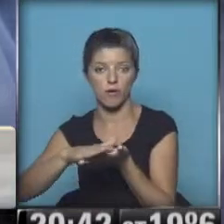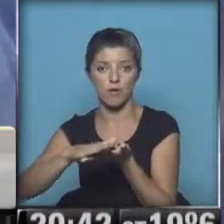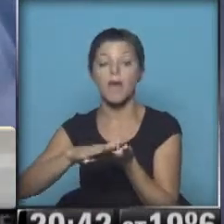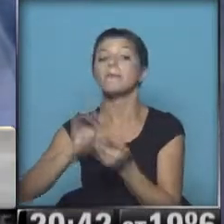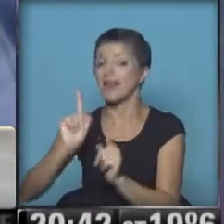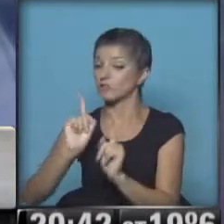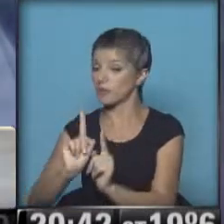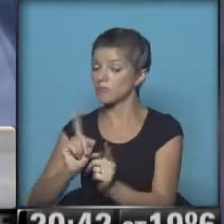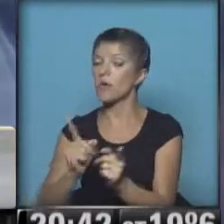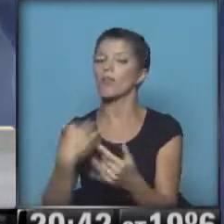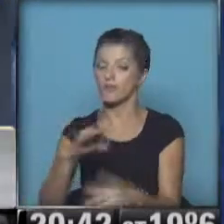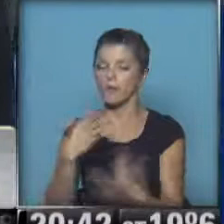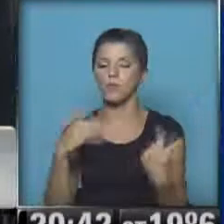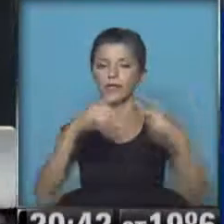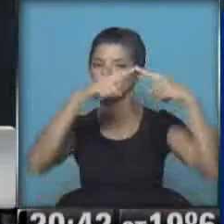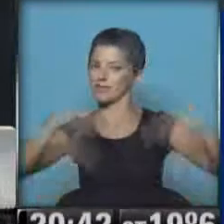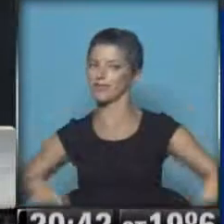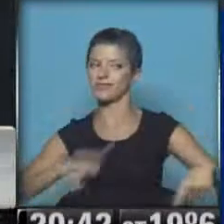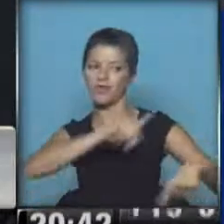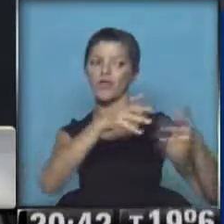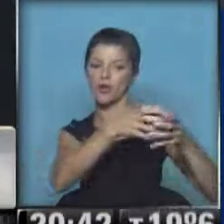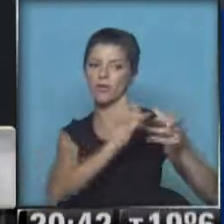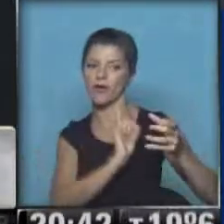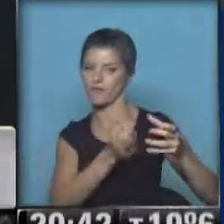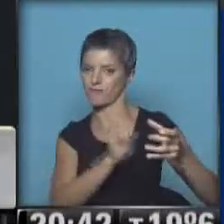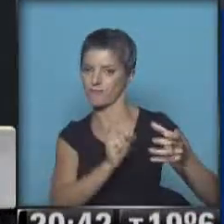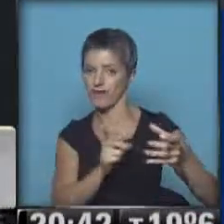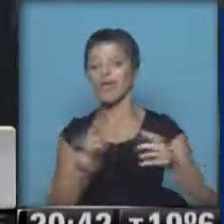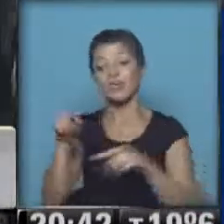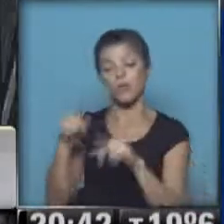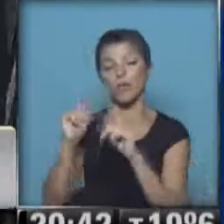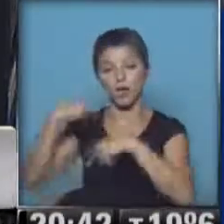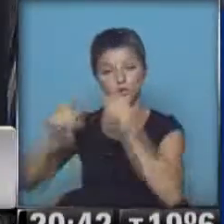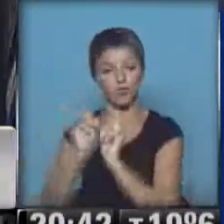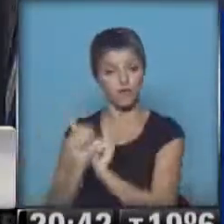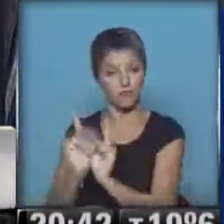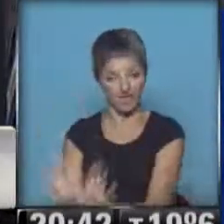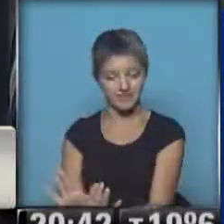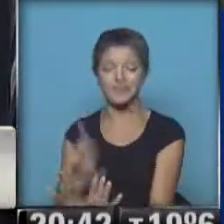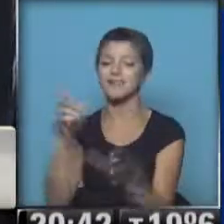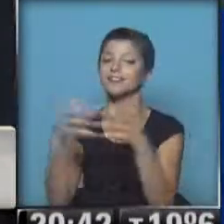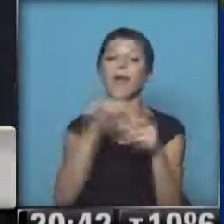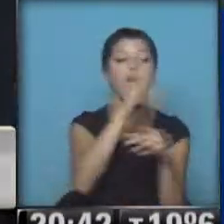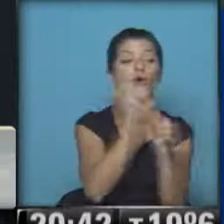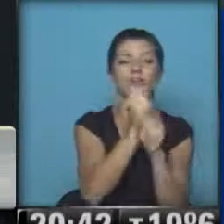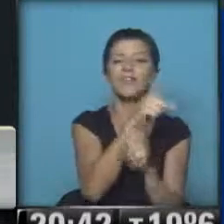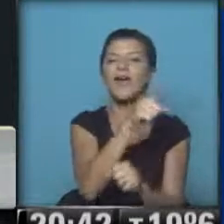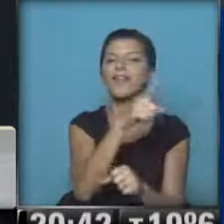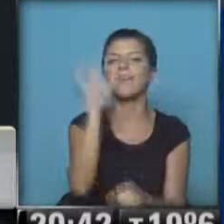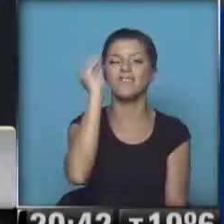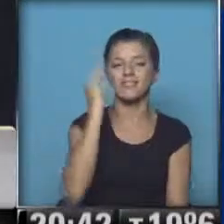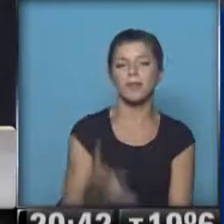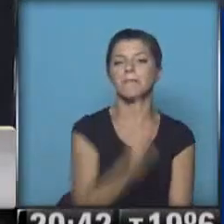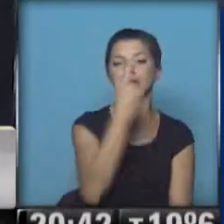nuevo hay que poder diferenciarse y hay que poder mantenerse. Le pasó al Partido de los Trabajadores en el Brasil, que se presentó en una